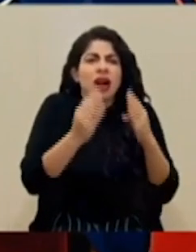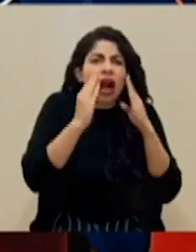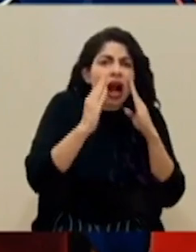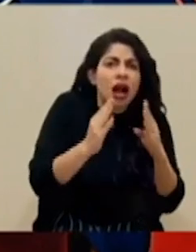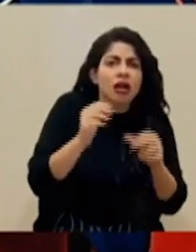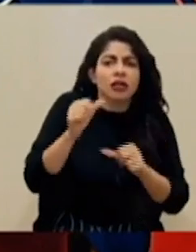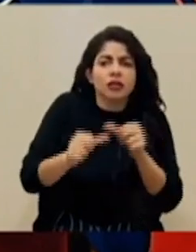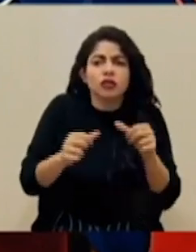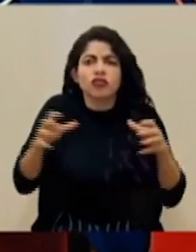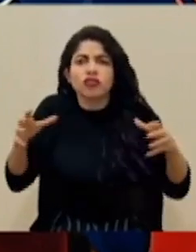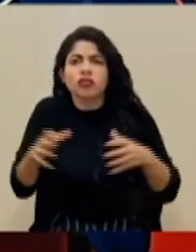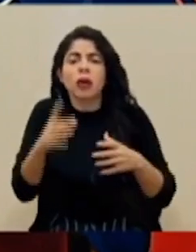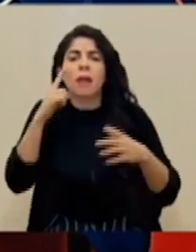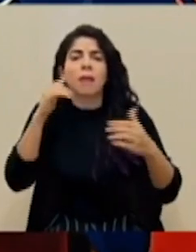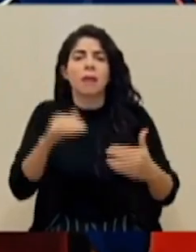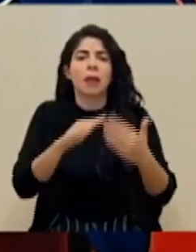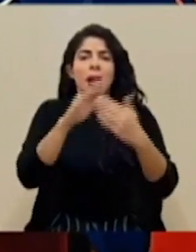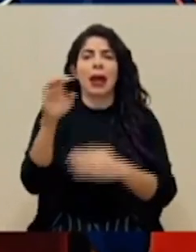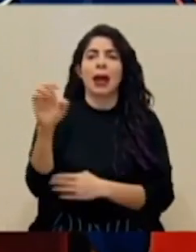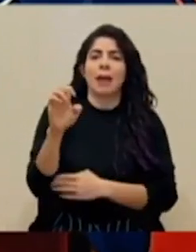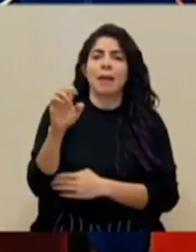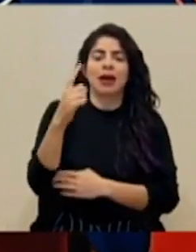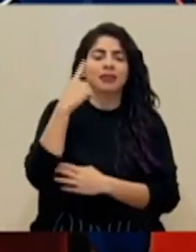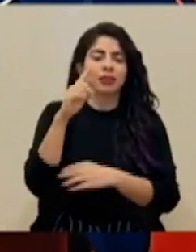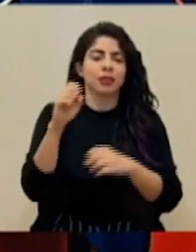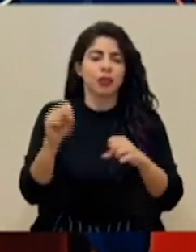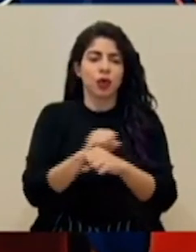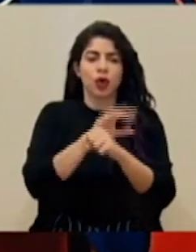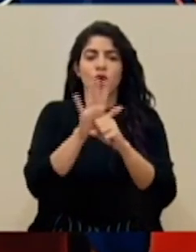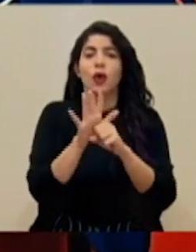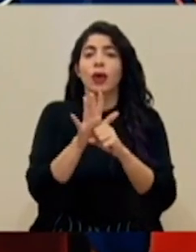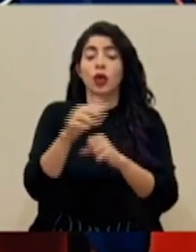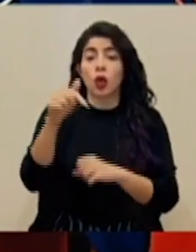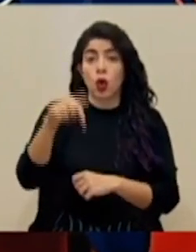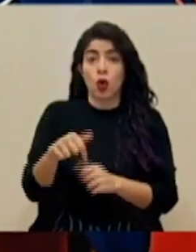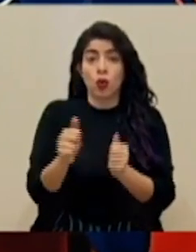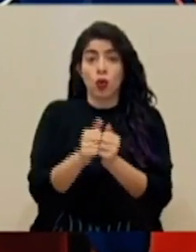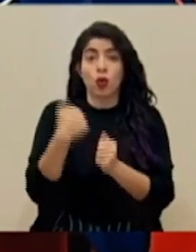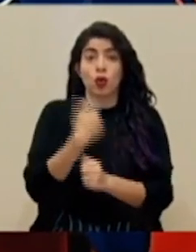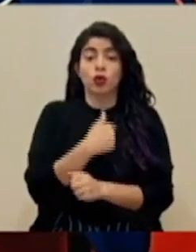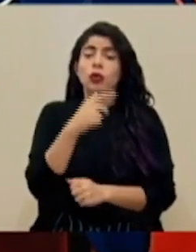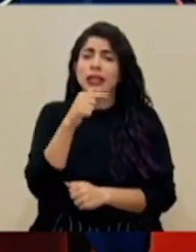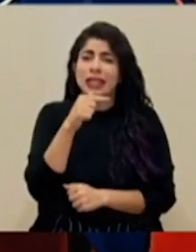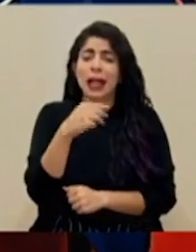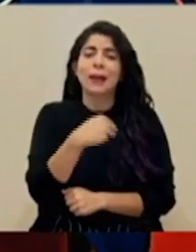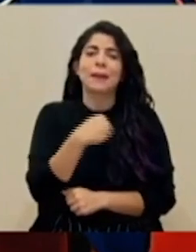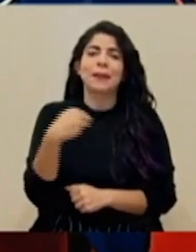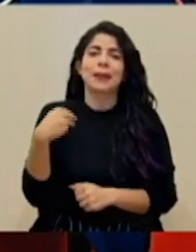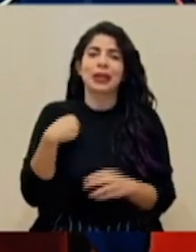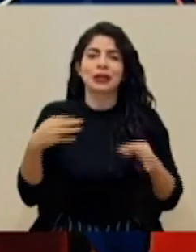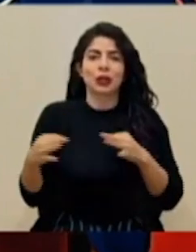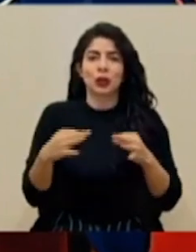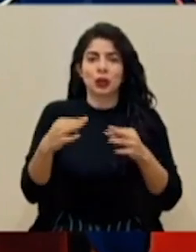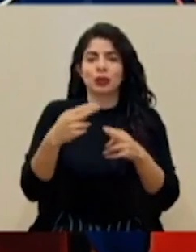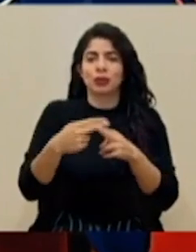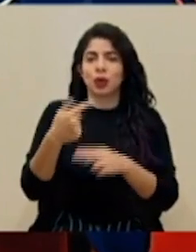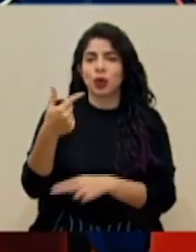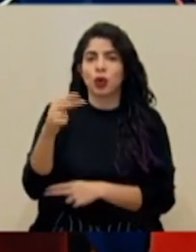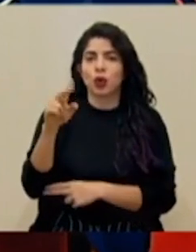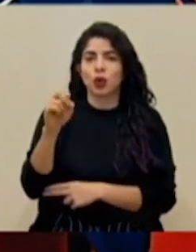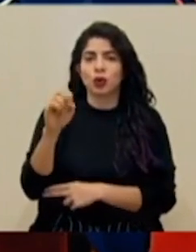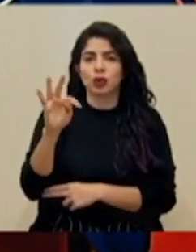esfuerzos conjuntos para enfrentar la emergencia por la COVID-19. Hoy nos acompaña el señor ministro de Turismo, don Gustavo